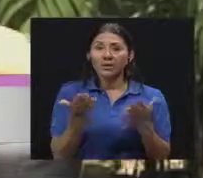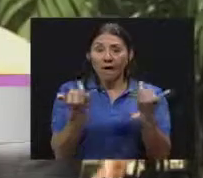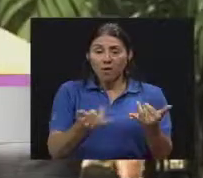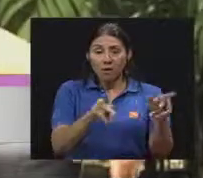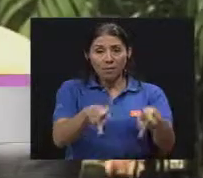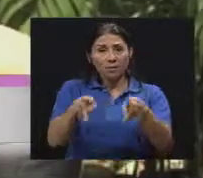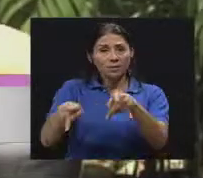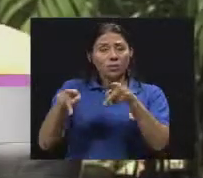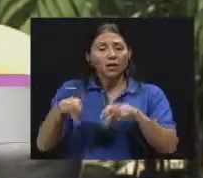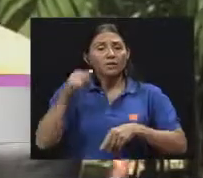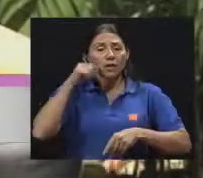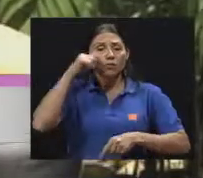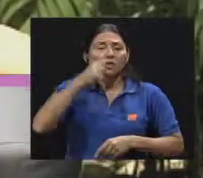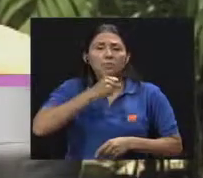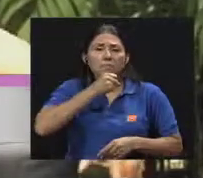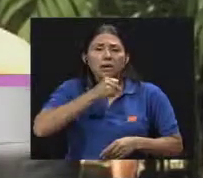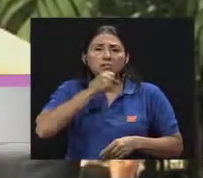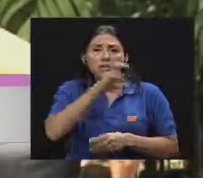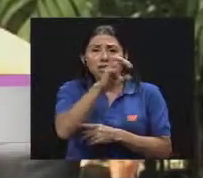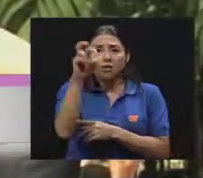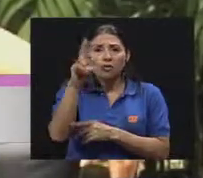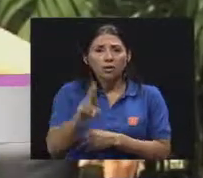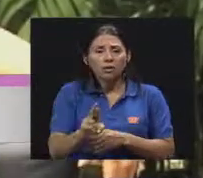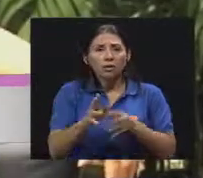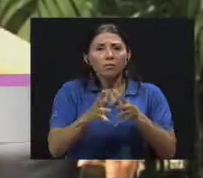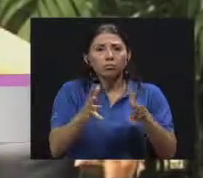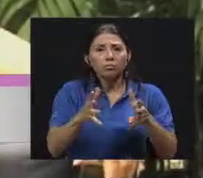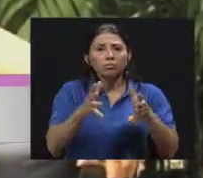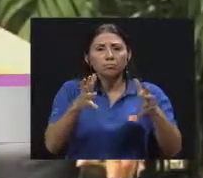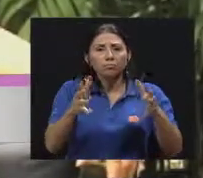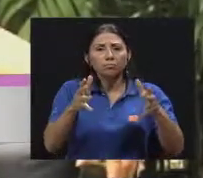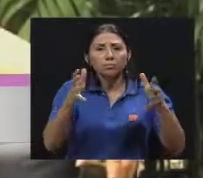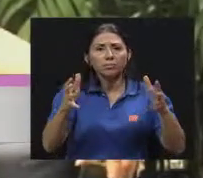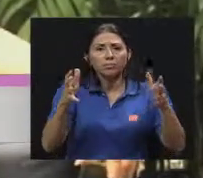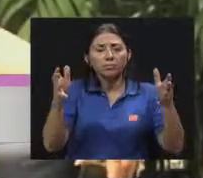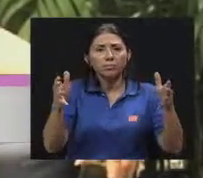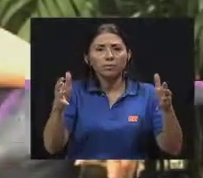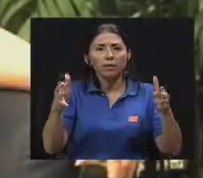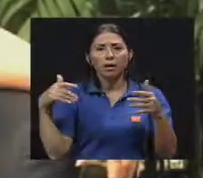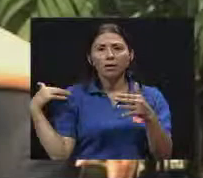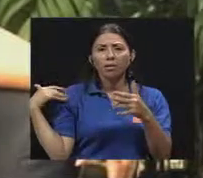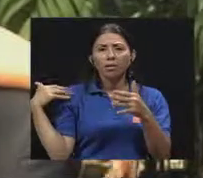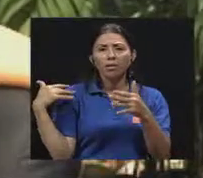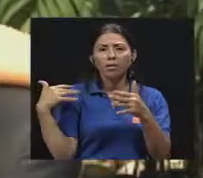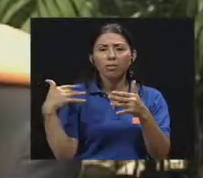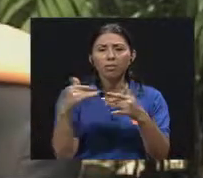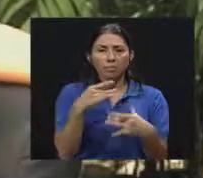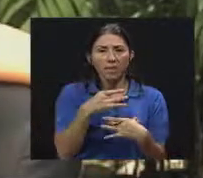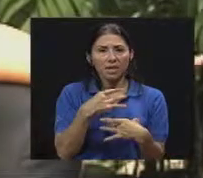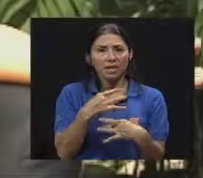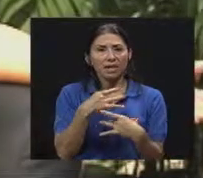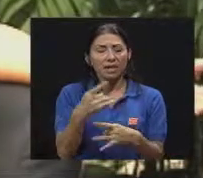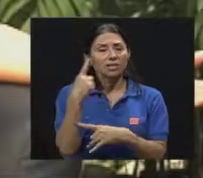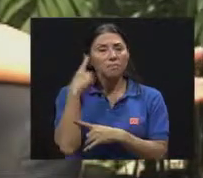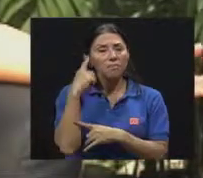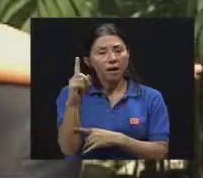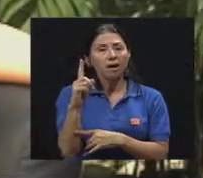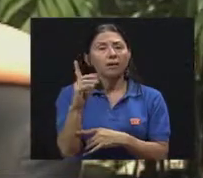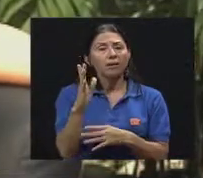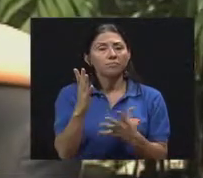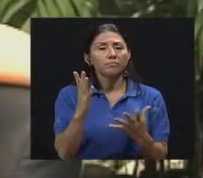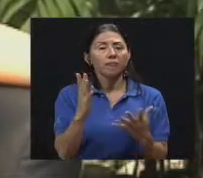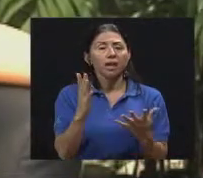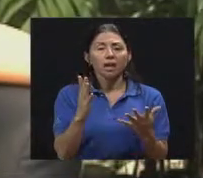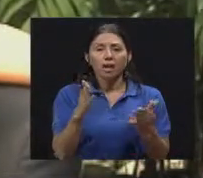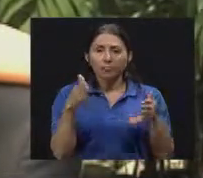crecimiento de personas adultas mayores en el país pues ha venido despertando a lo largo de los años el interés por abordar de una u